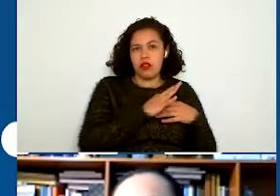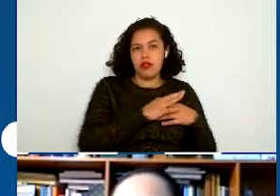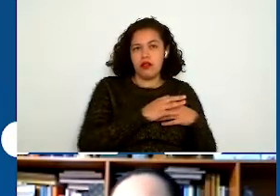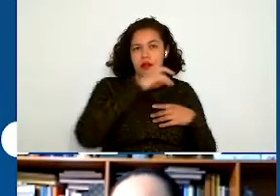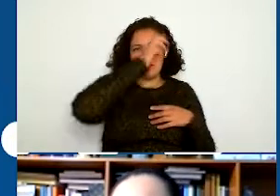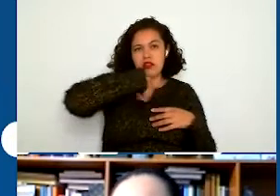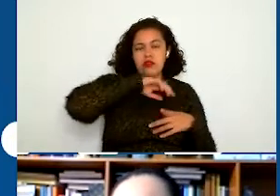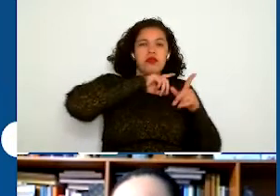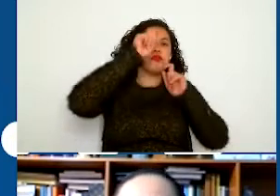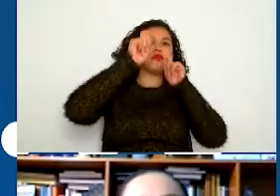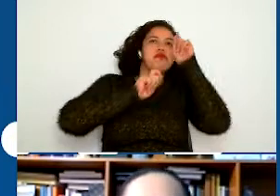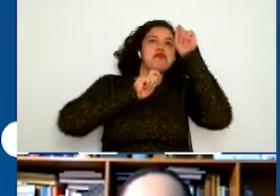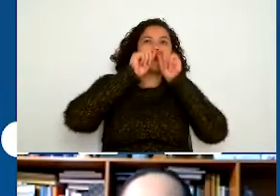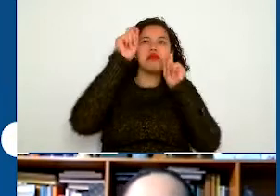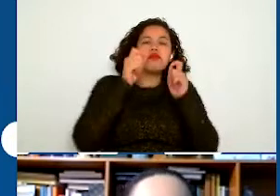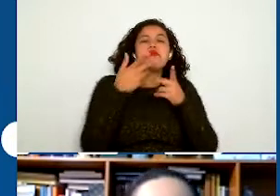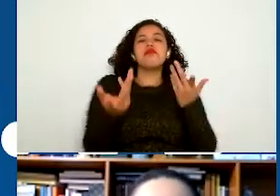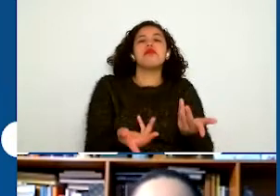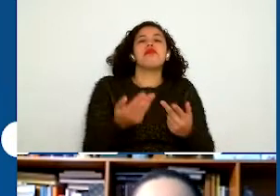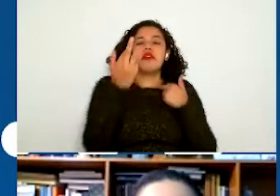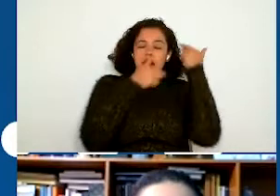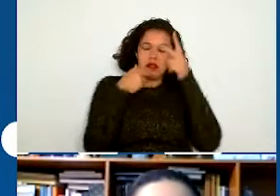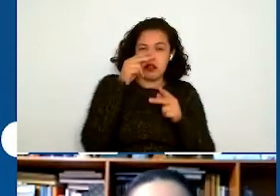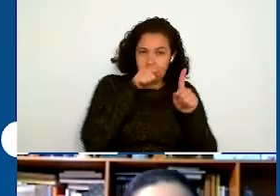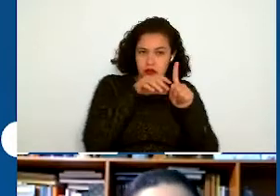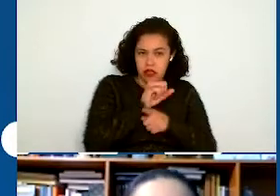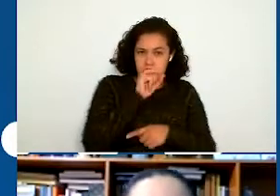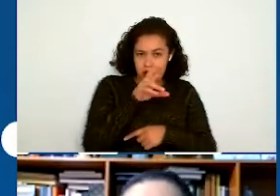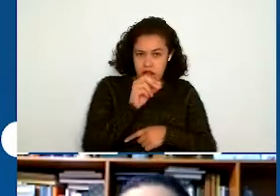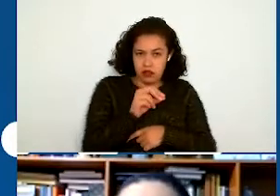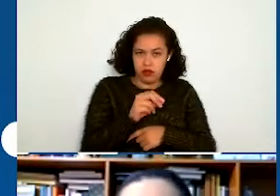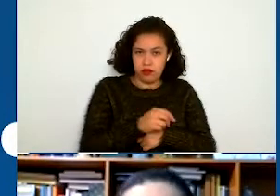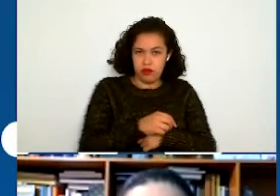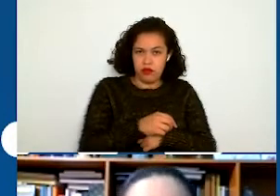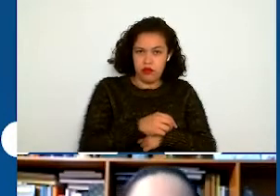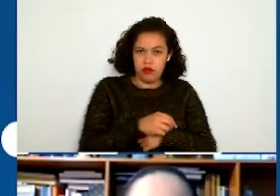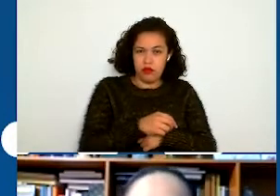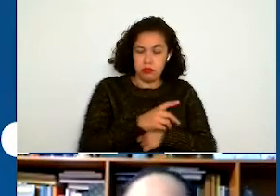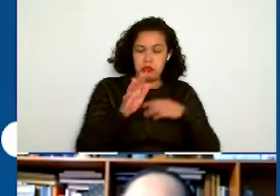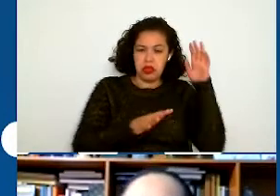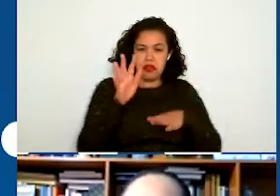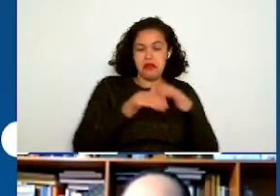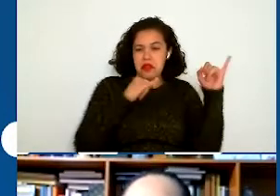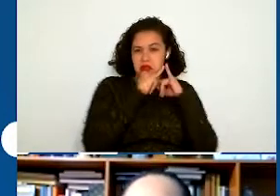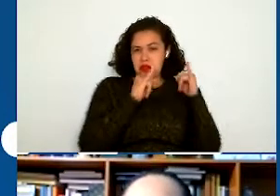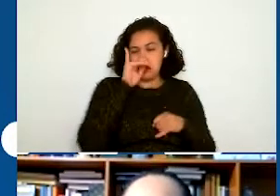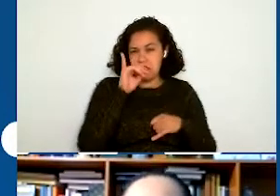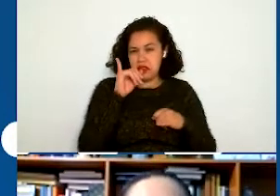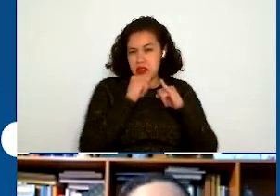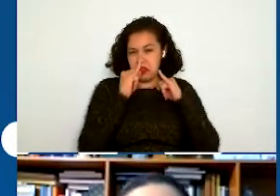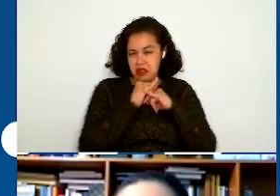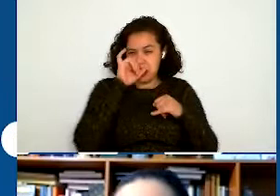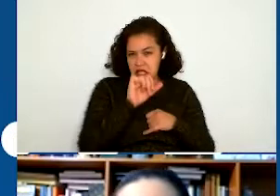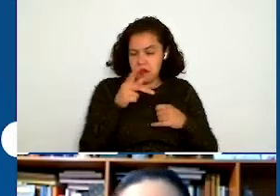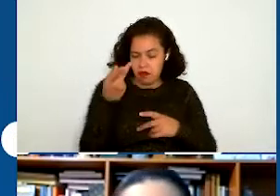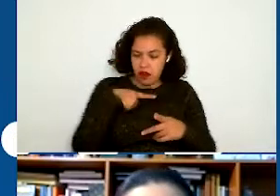¿no? Qué tanto cumplieron metas, ¿no? Establecidas, incluso a veces hasta institucionalmente, o en términos